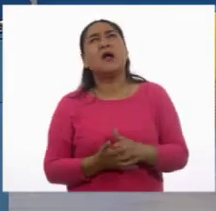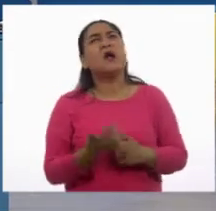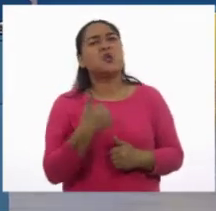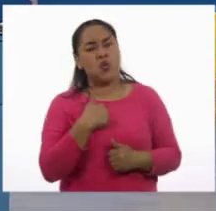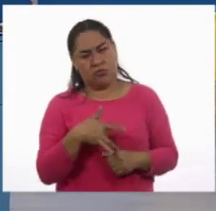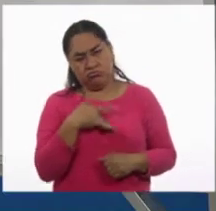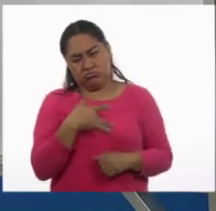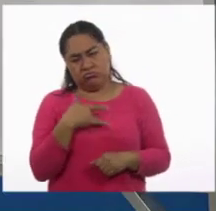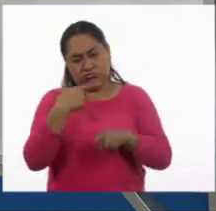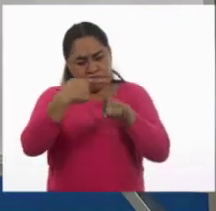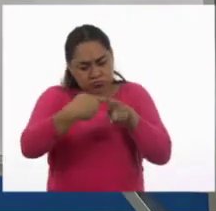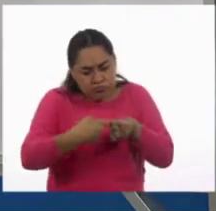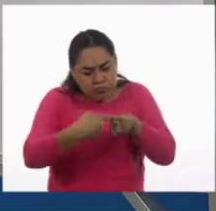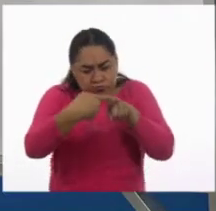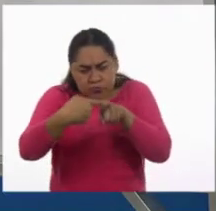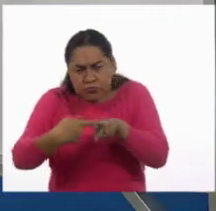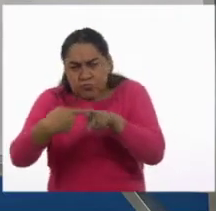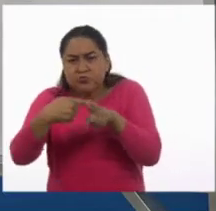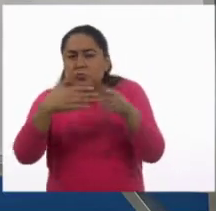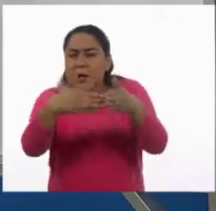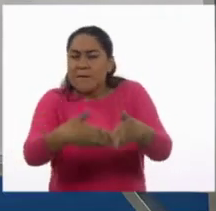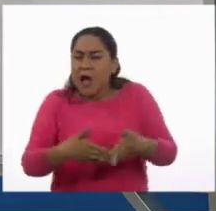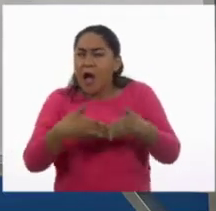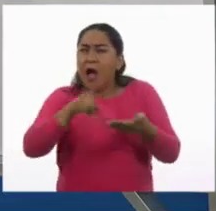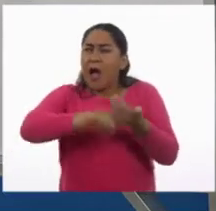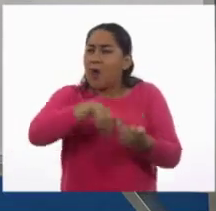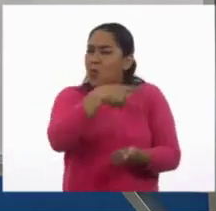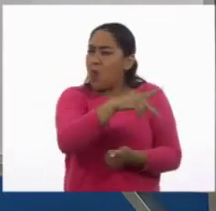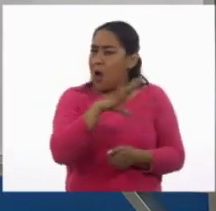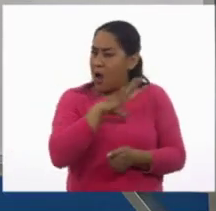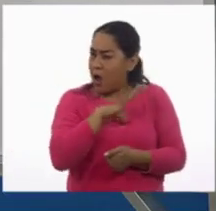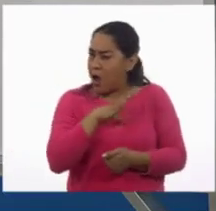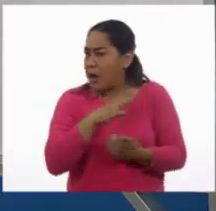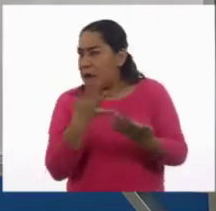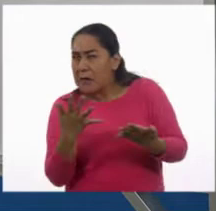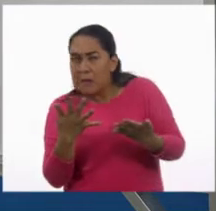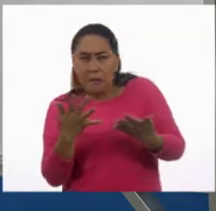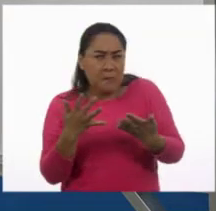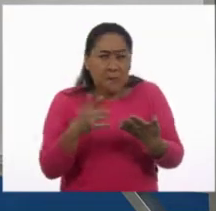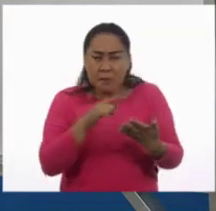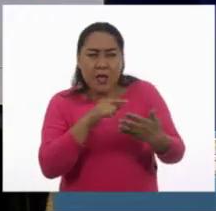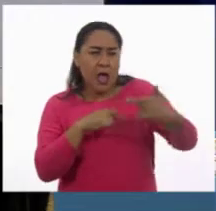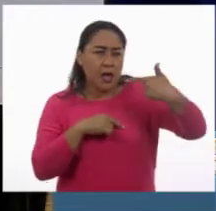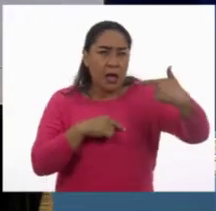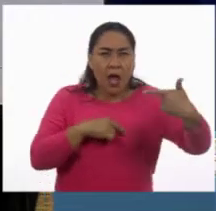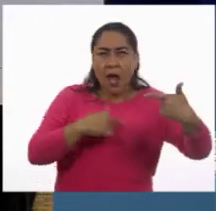que tienes una navecita en el G7.